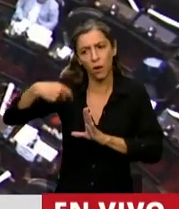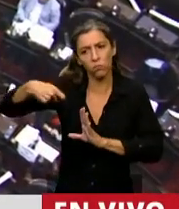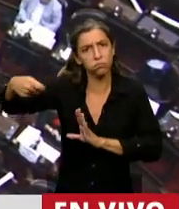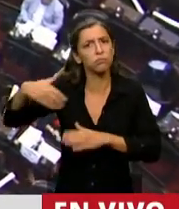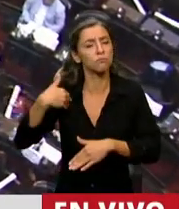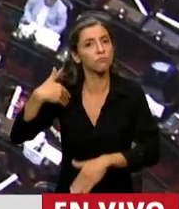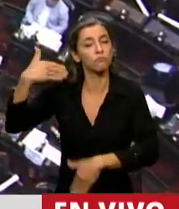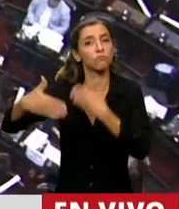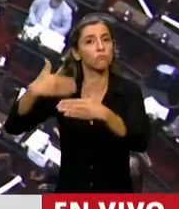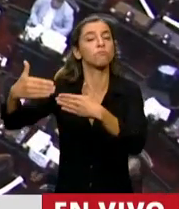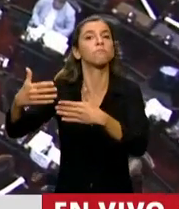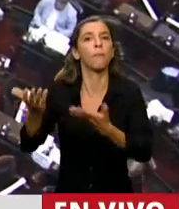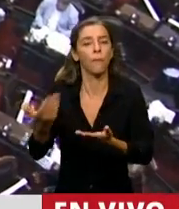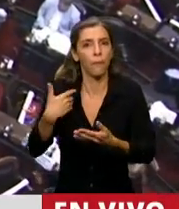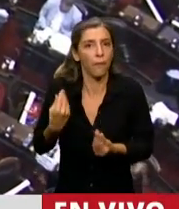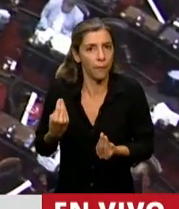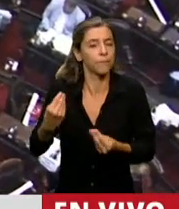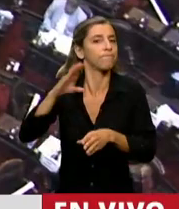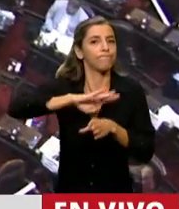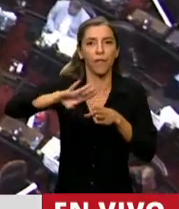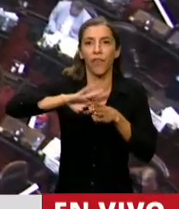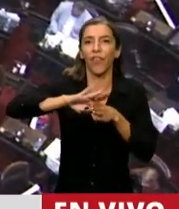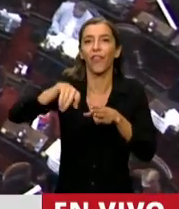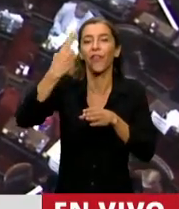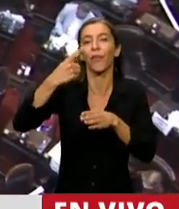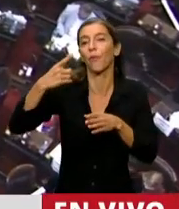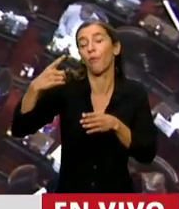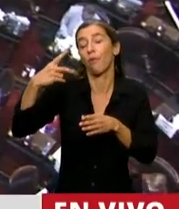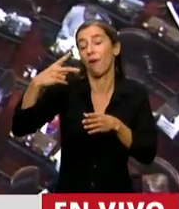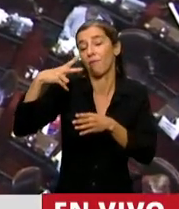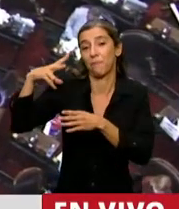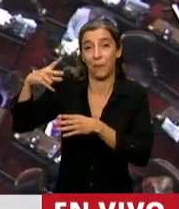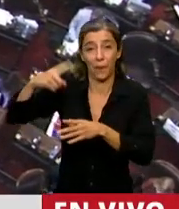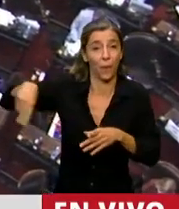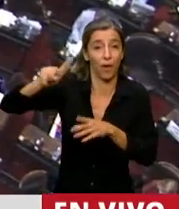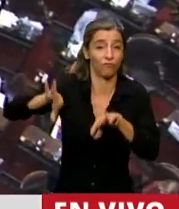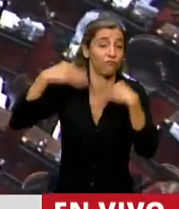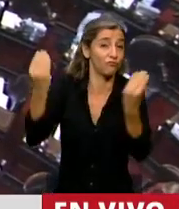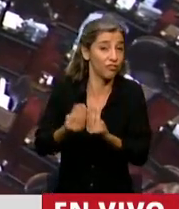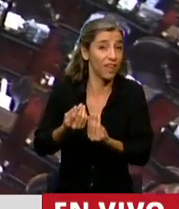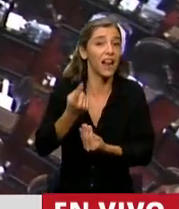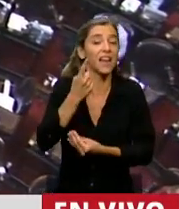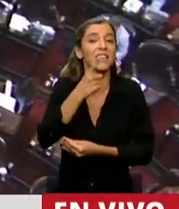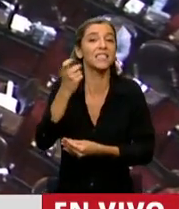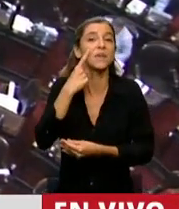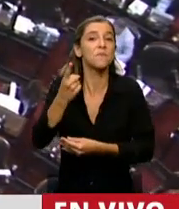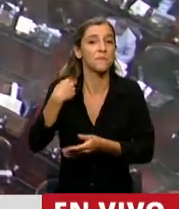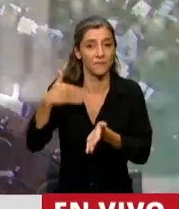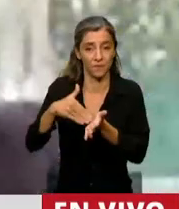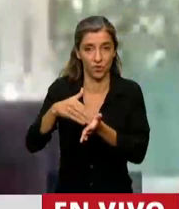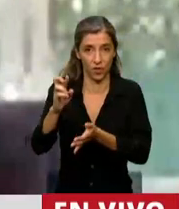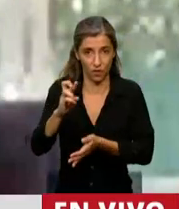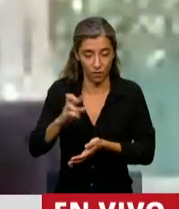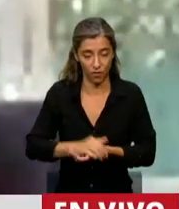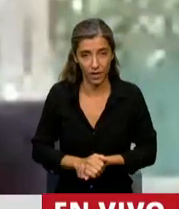proceso vertiginoso de endeudamiento externo con acreedores privados que sumó la friolera de 100.000 millones de dólares. Tan vertiginoso